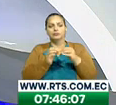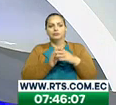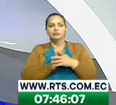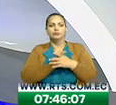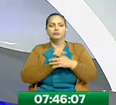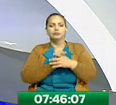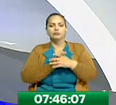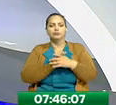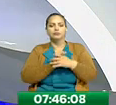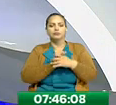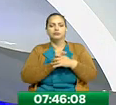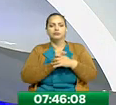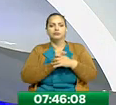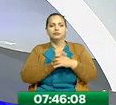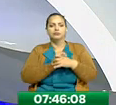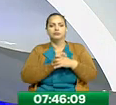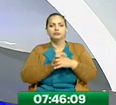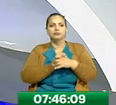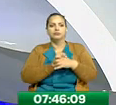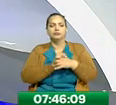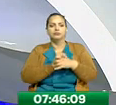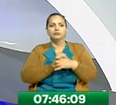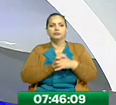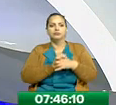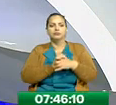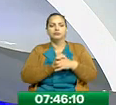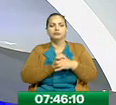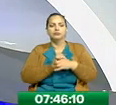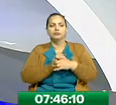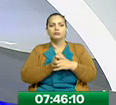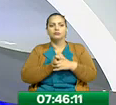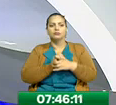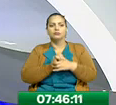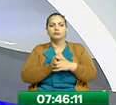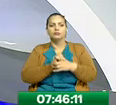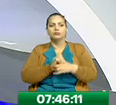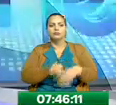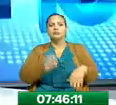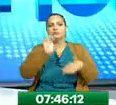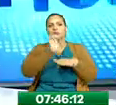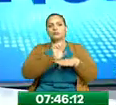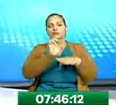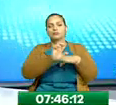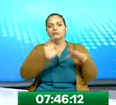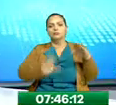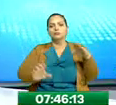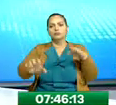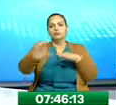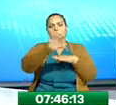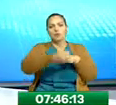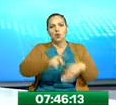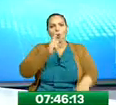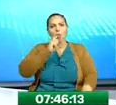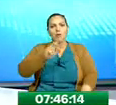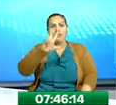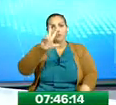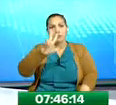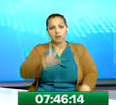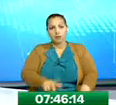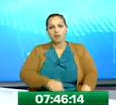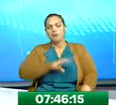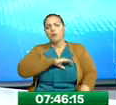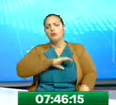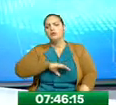más informaciones, y les contamos que capturan en varios puntos del país a tres sujetos que eran requeridos por la justicia por